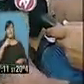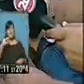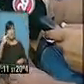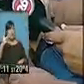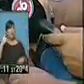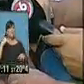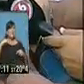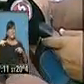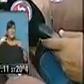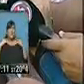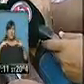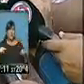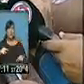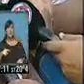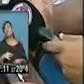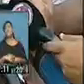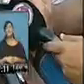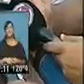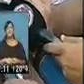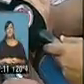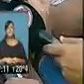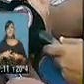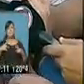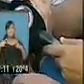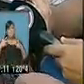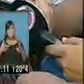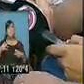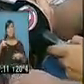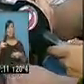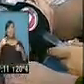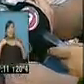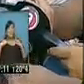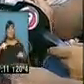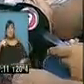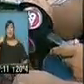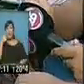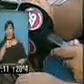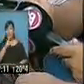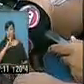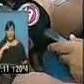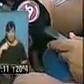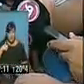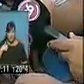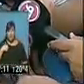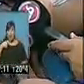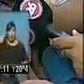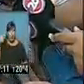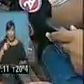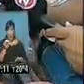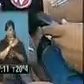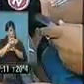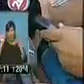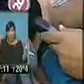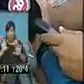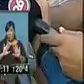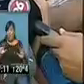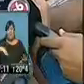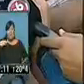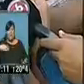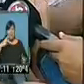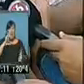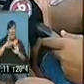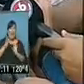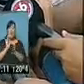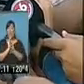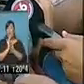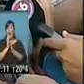Hubo dos gritos, y te insisto, uno de los gritos es antisemita. Si digo que sé en mi vida, no soy anti nada. Nada en mi vida es anti.